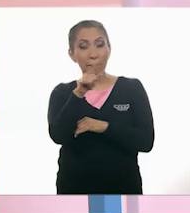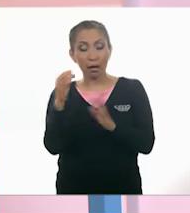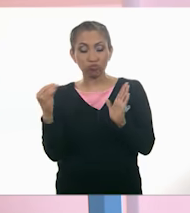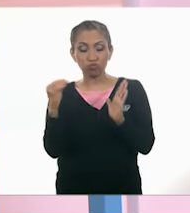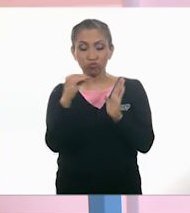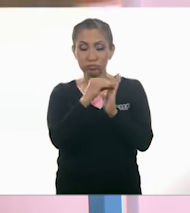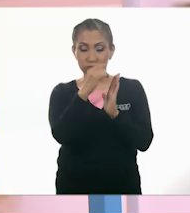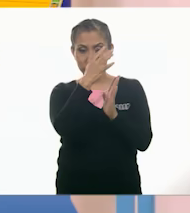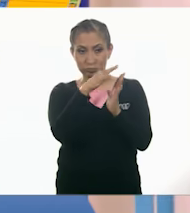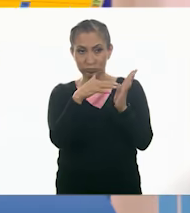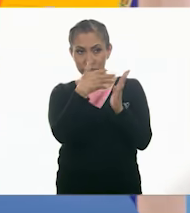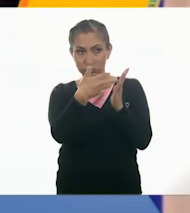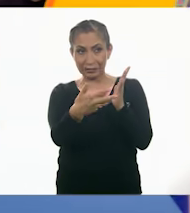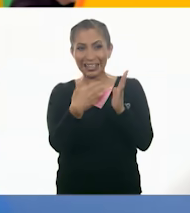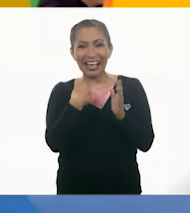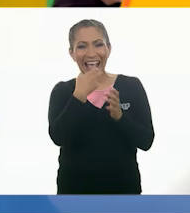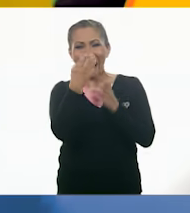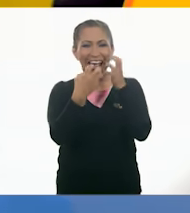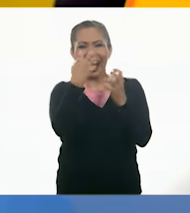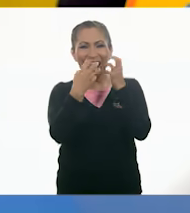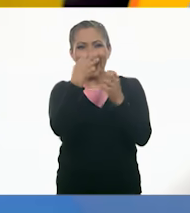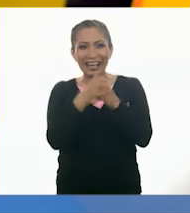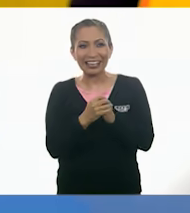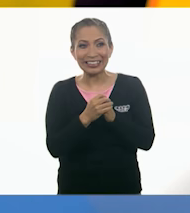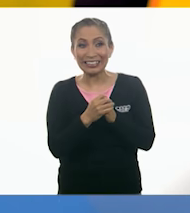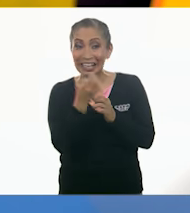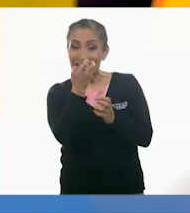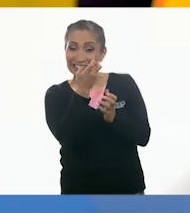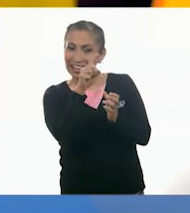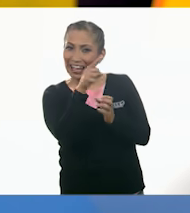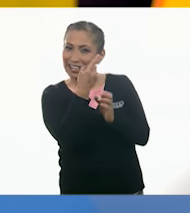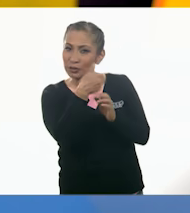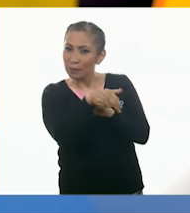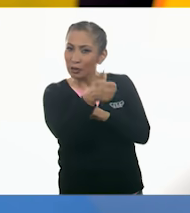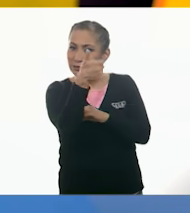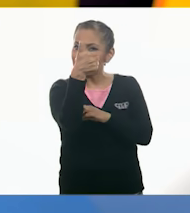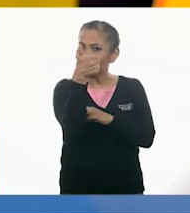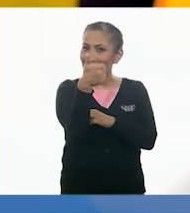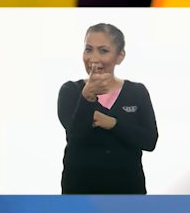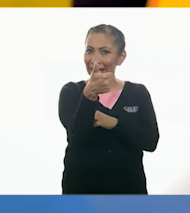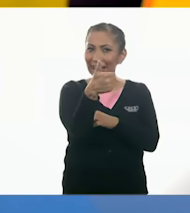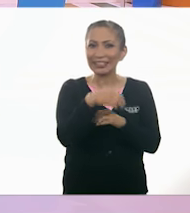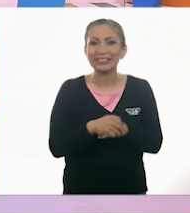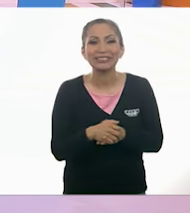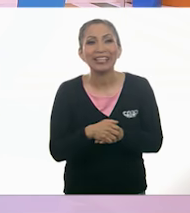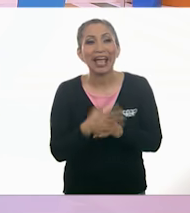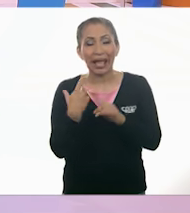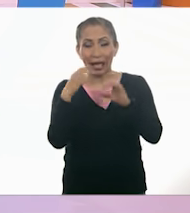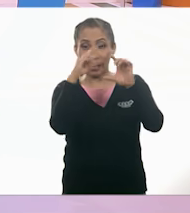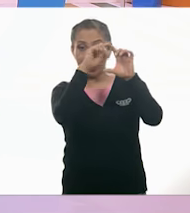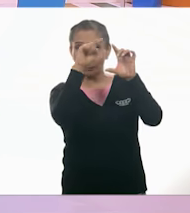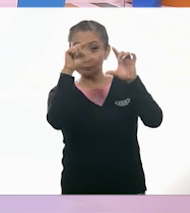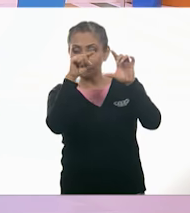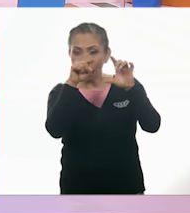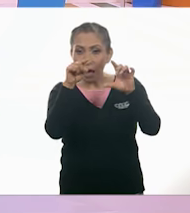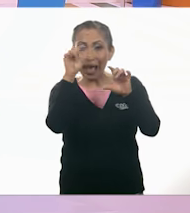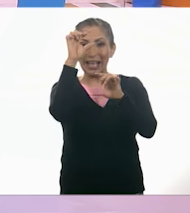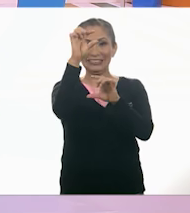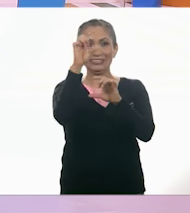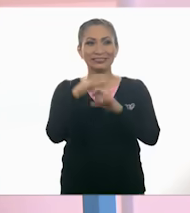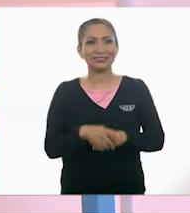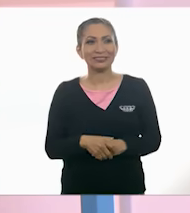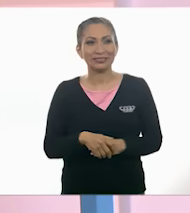el número en el tablero. ¡Ah! Aquí está el número 6. Y en el tablero va de este